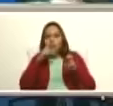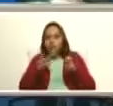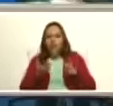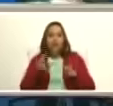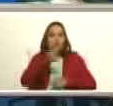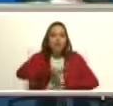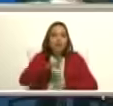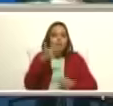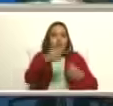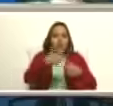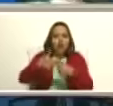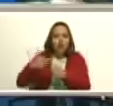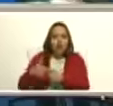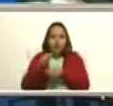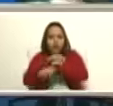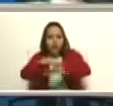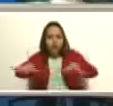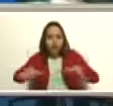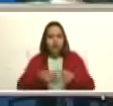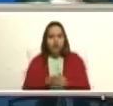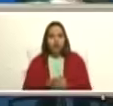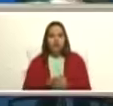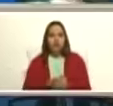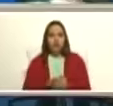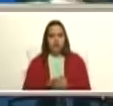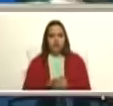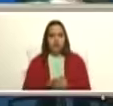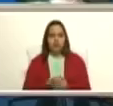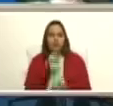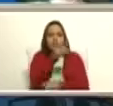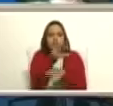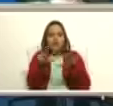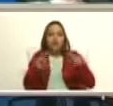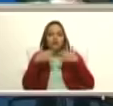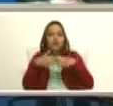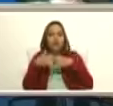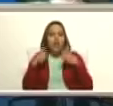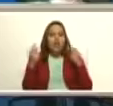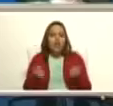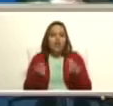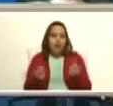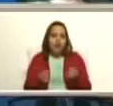petróleo, diversificada, productiva, con 18 motores activados.